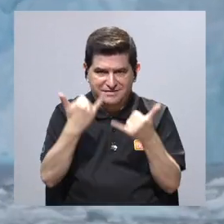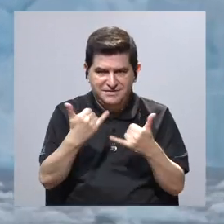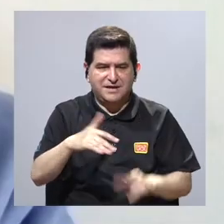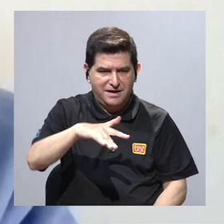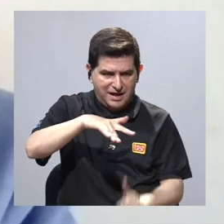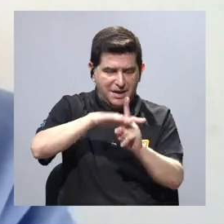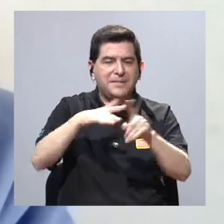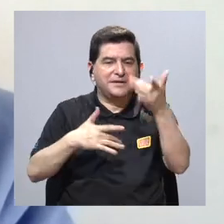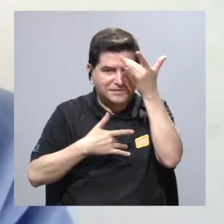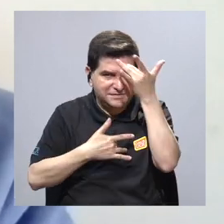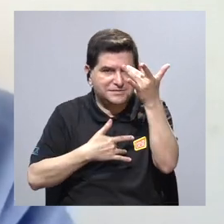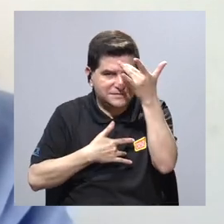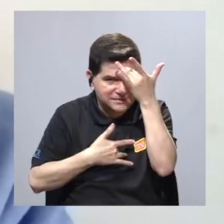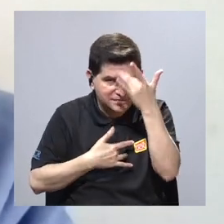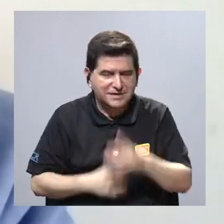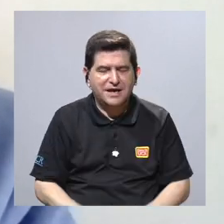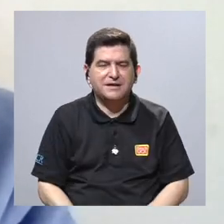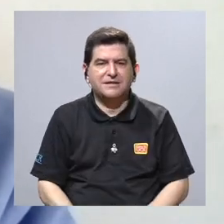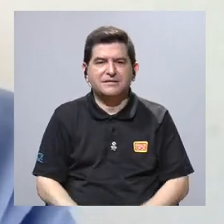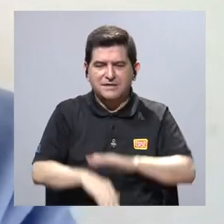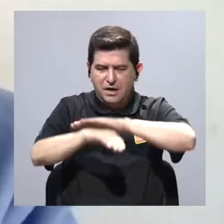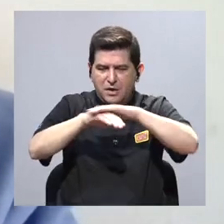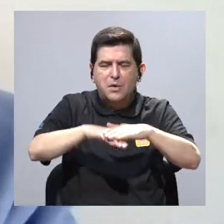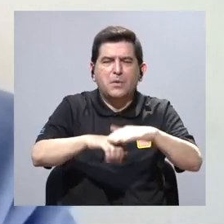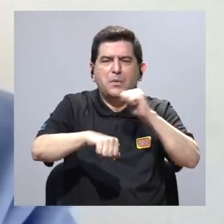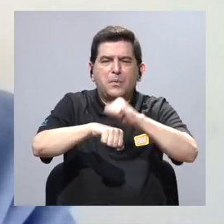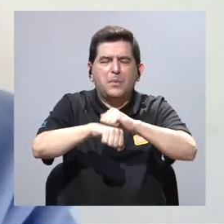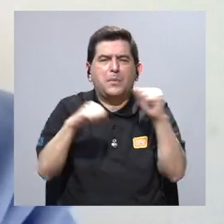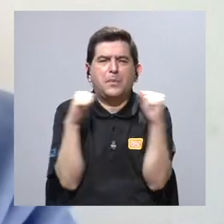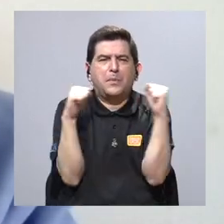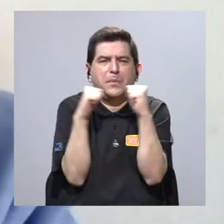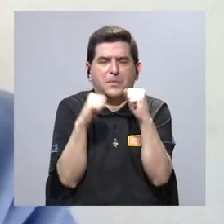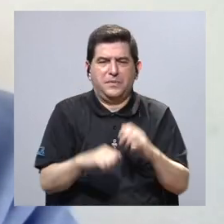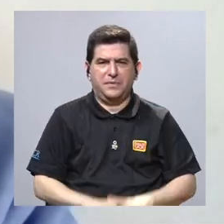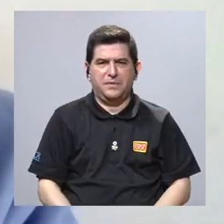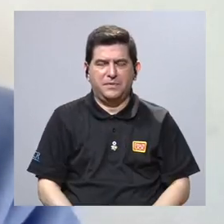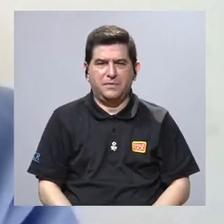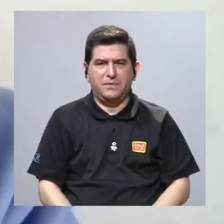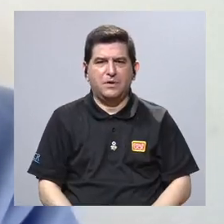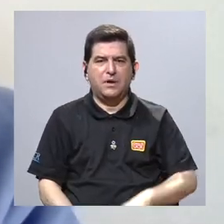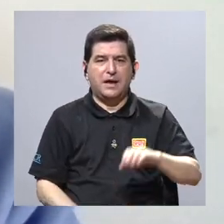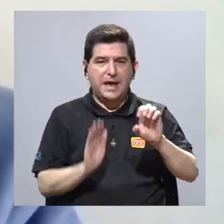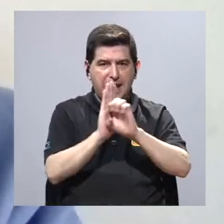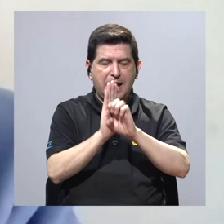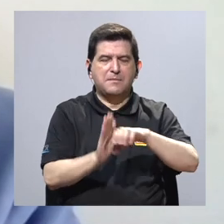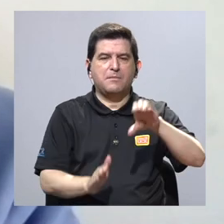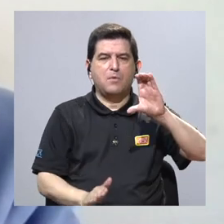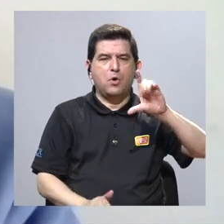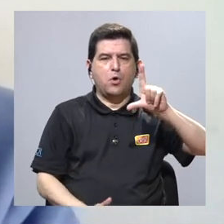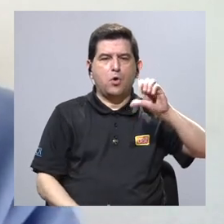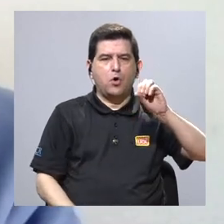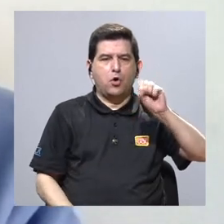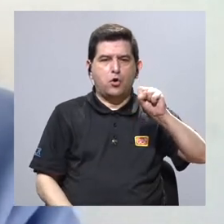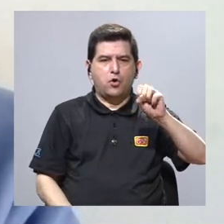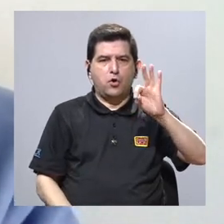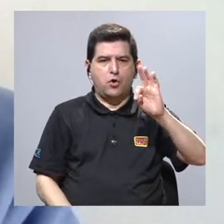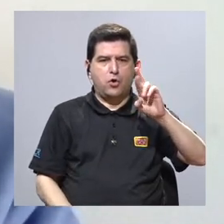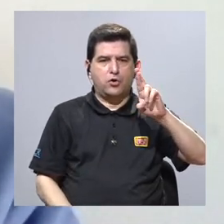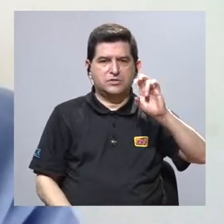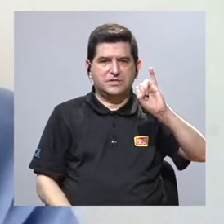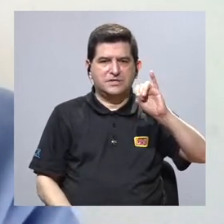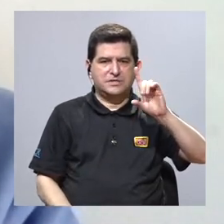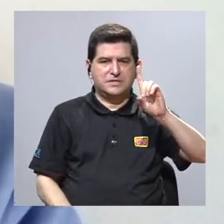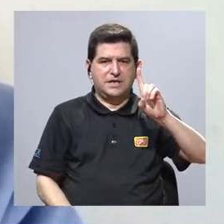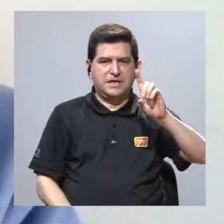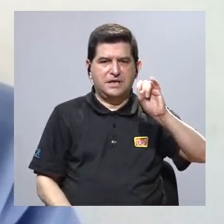salido patógenos, digamos, del permafrost, por ejemplo, Clostridium, sale de ahí, y se han